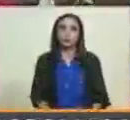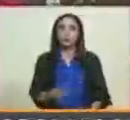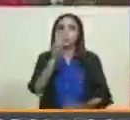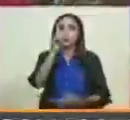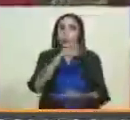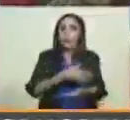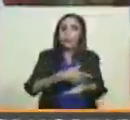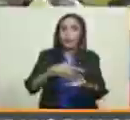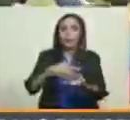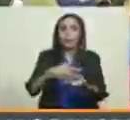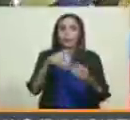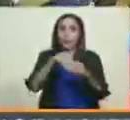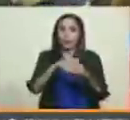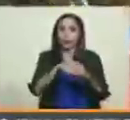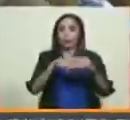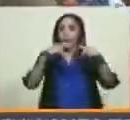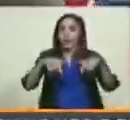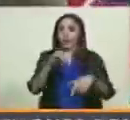1 millón de votos.